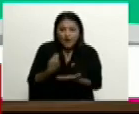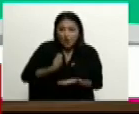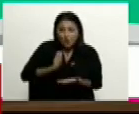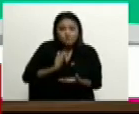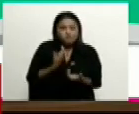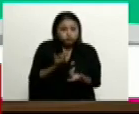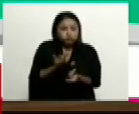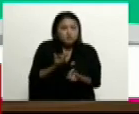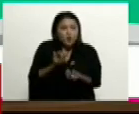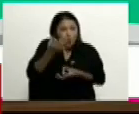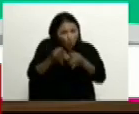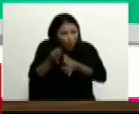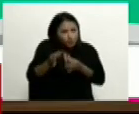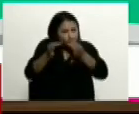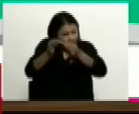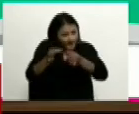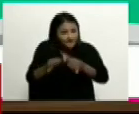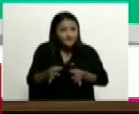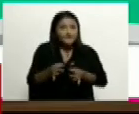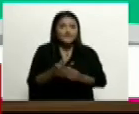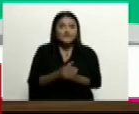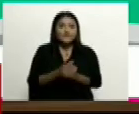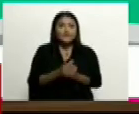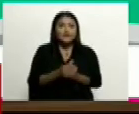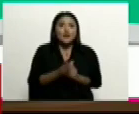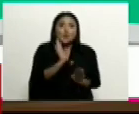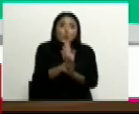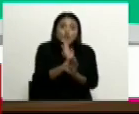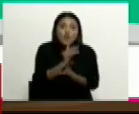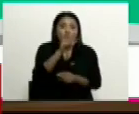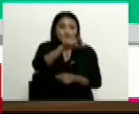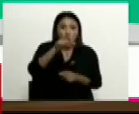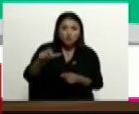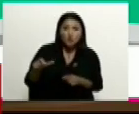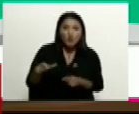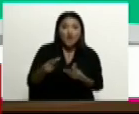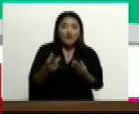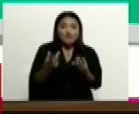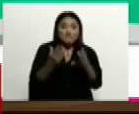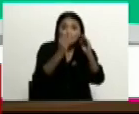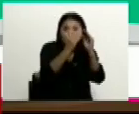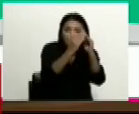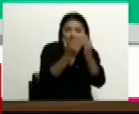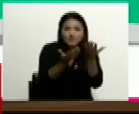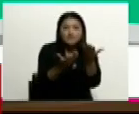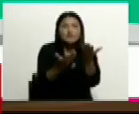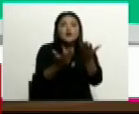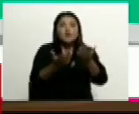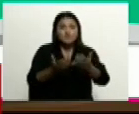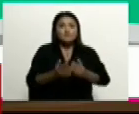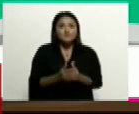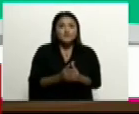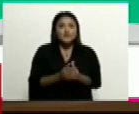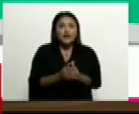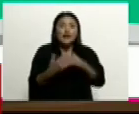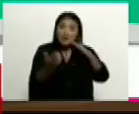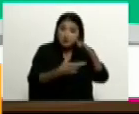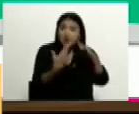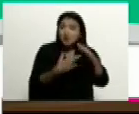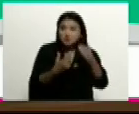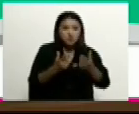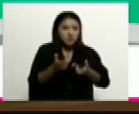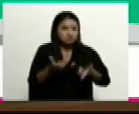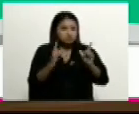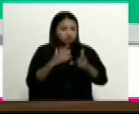humana, a la seguridad social, a la vivienda, a la recreación,